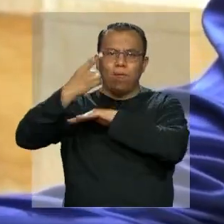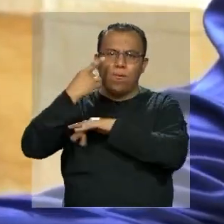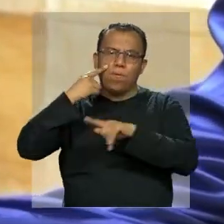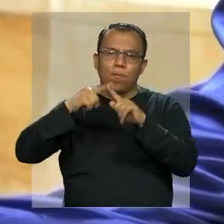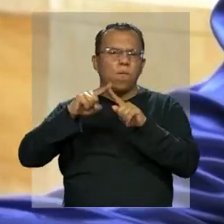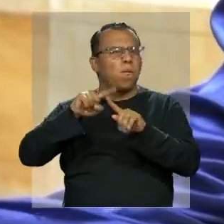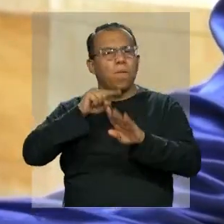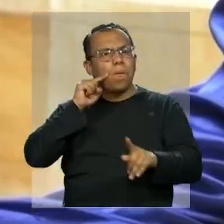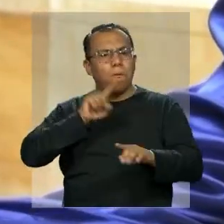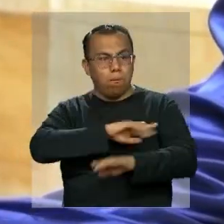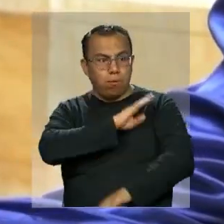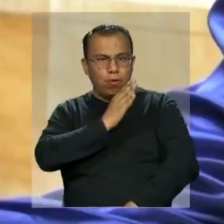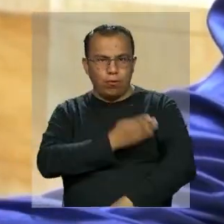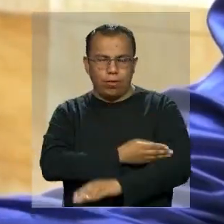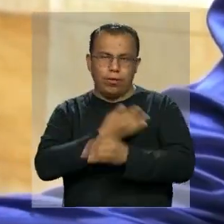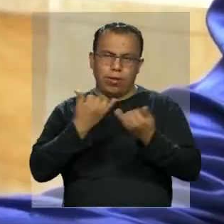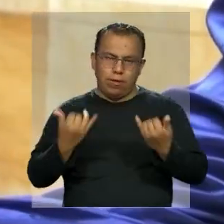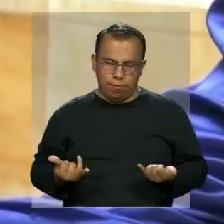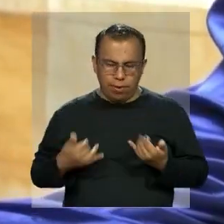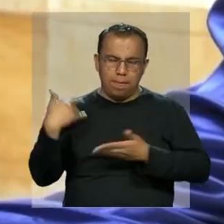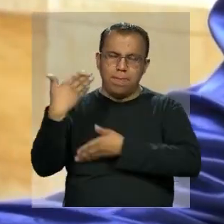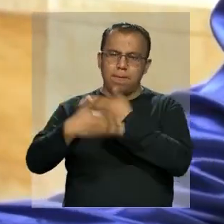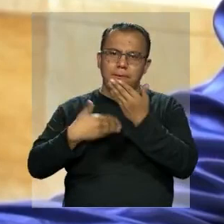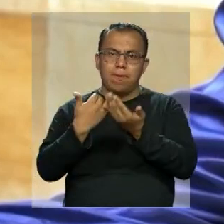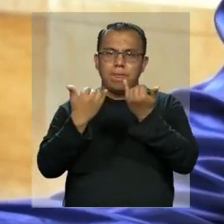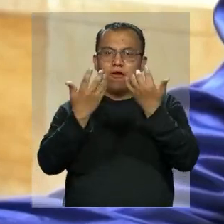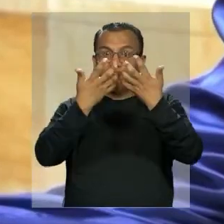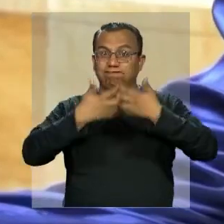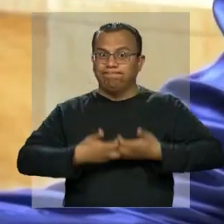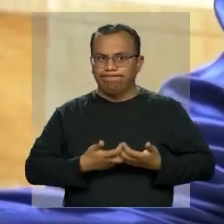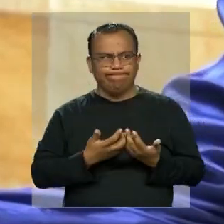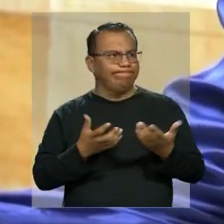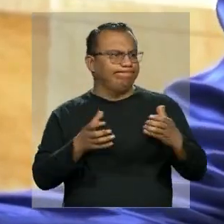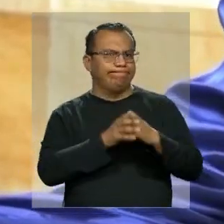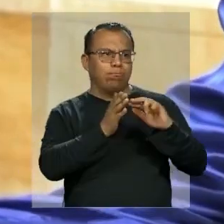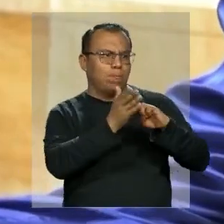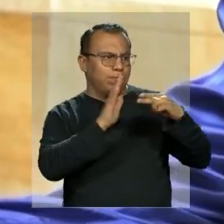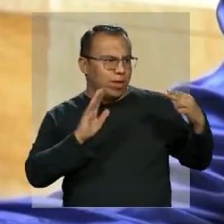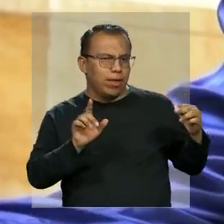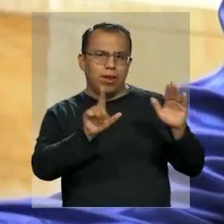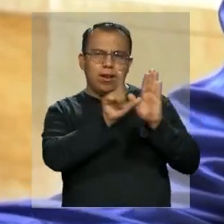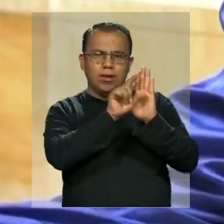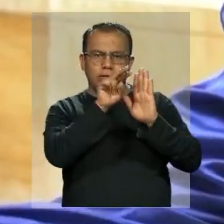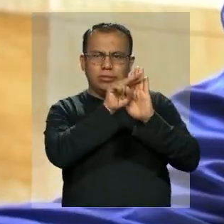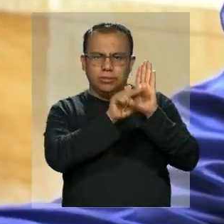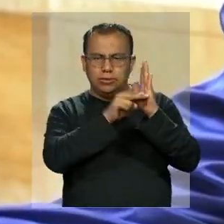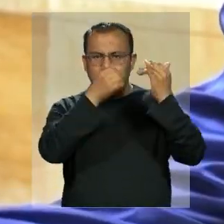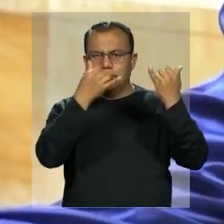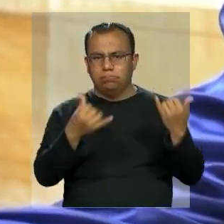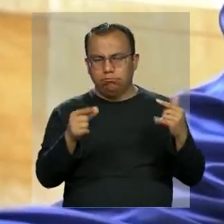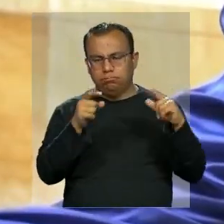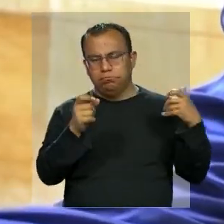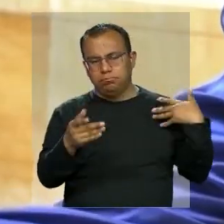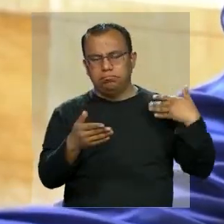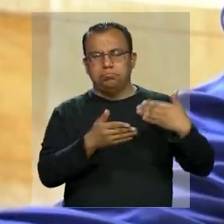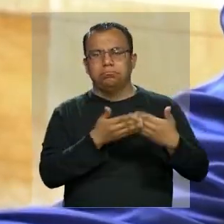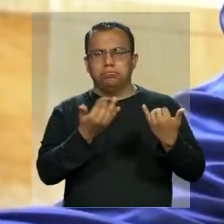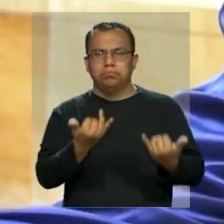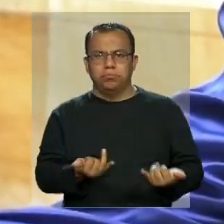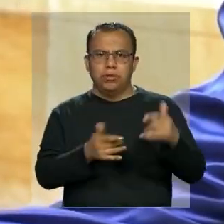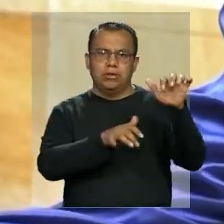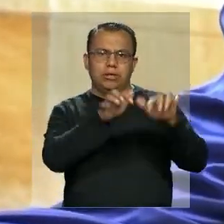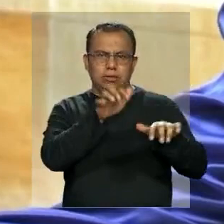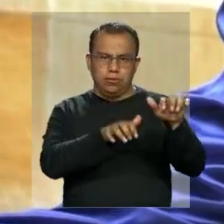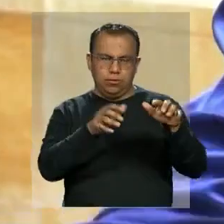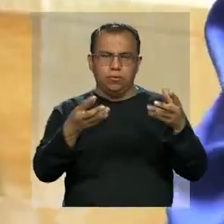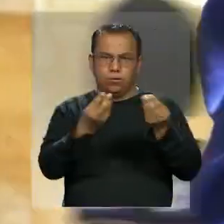de poder sobre ellas. Vamos desde funcionarios de unidades técnicas legislativas, por ahora hasta algún secretario de